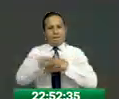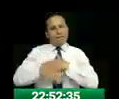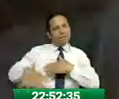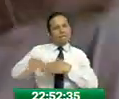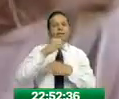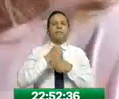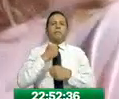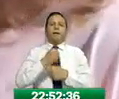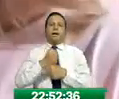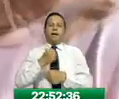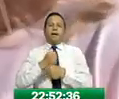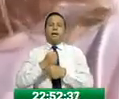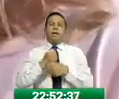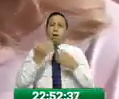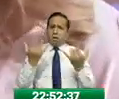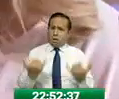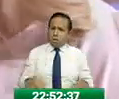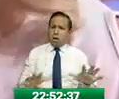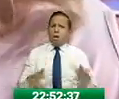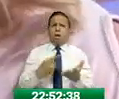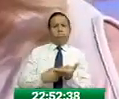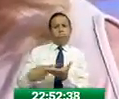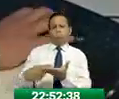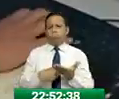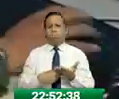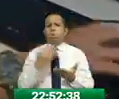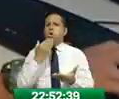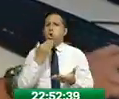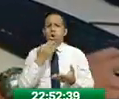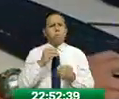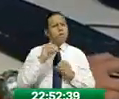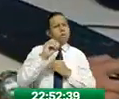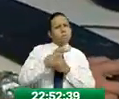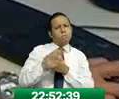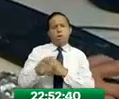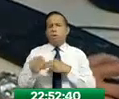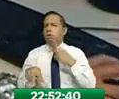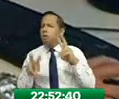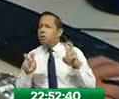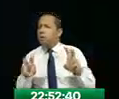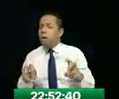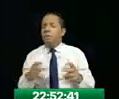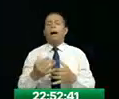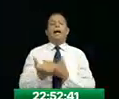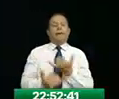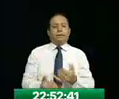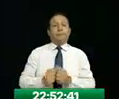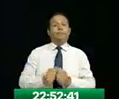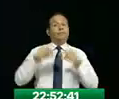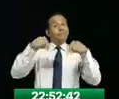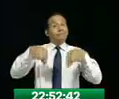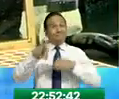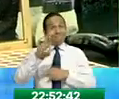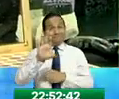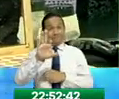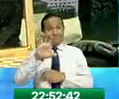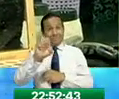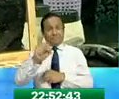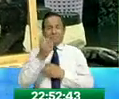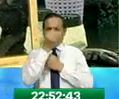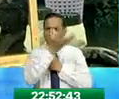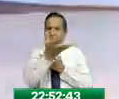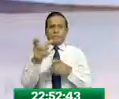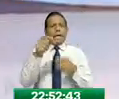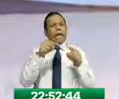reuniéndonos para elaborar los contenidos de lo que serán los primeros días de programa. Una nueva propuesta que RTS ofrece a sus televidentes, con